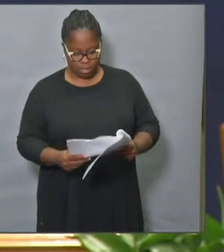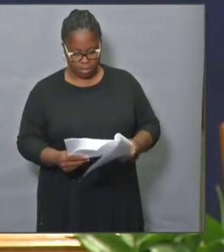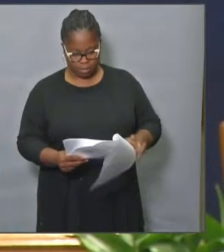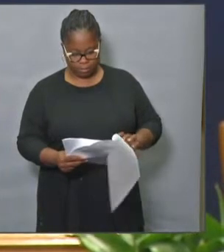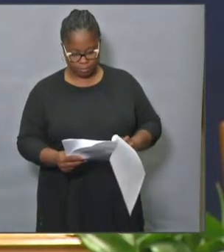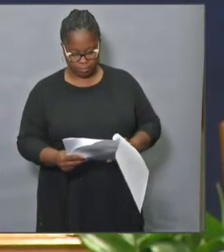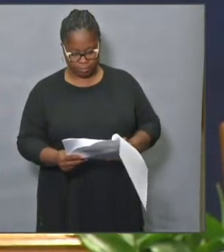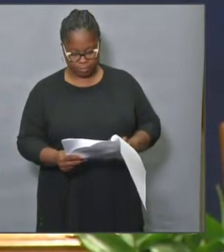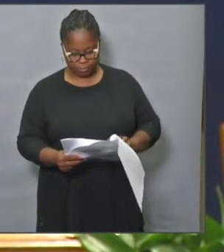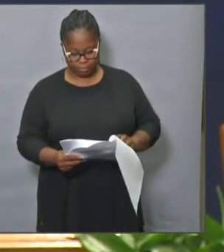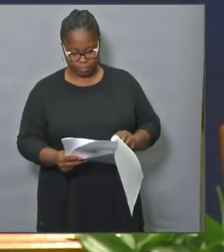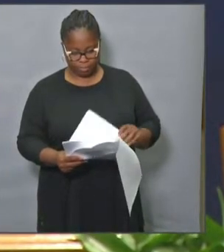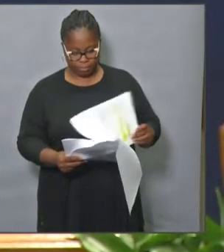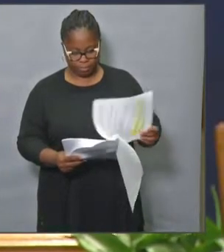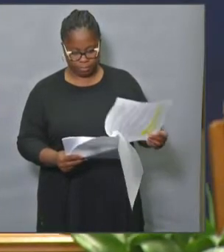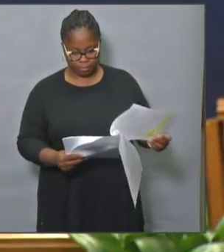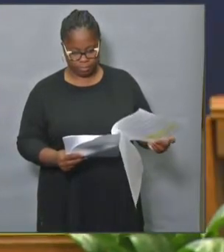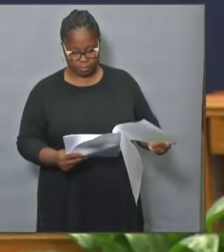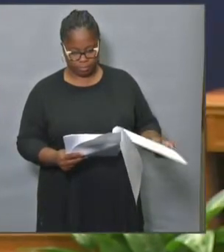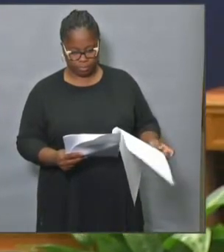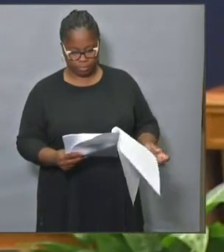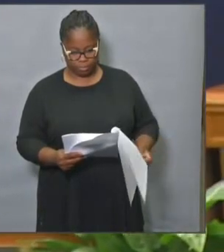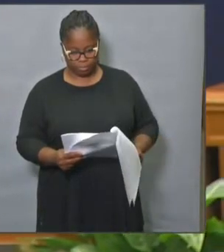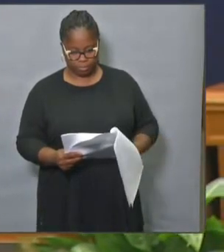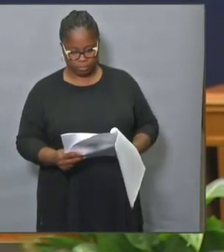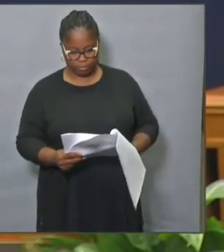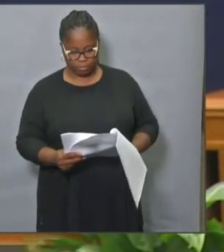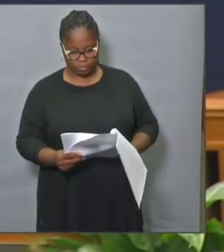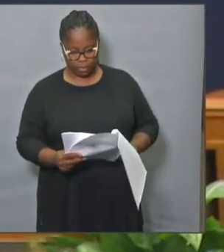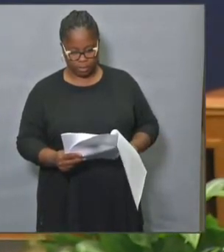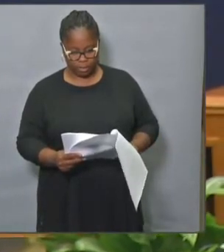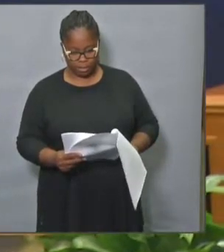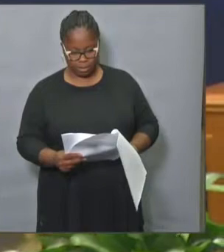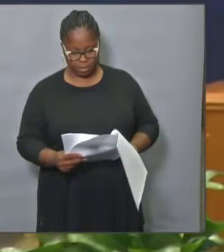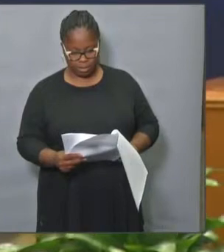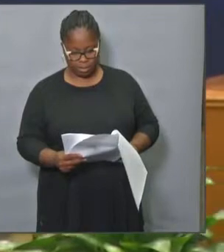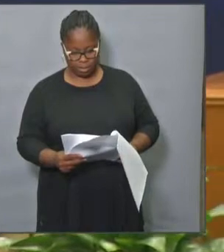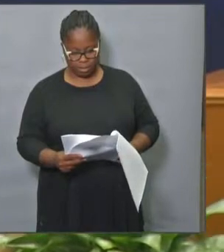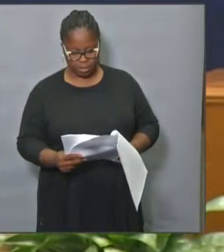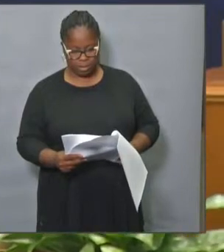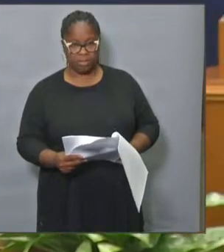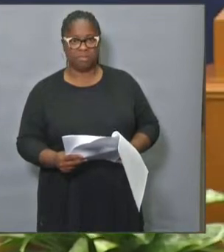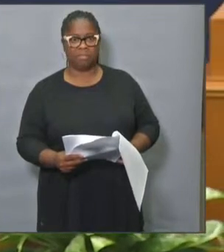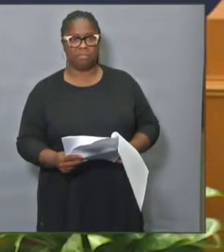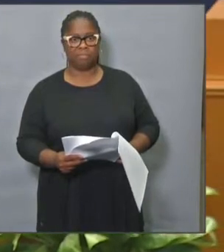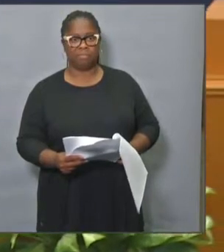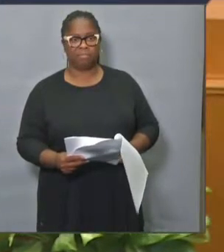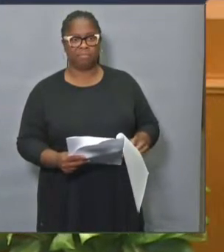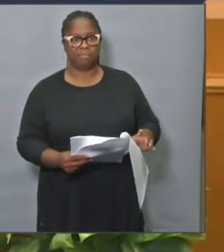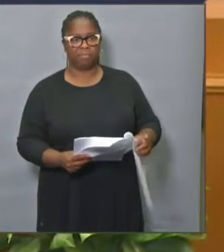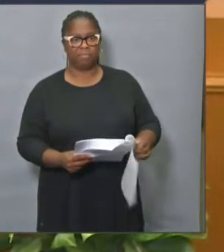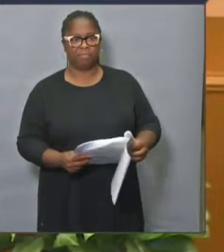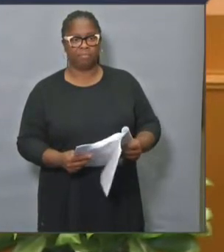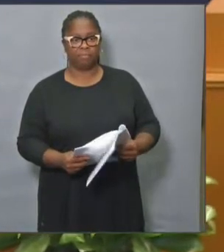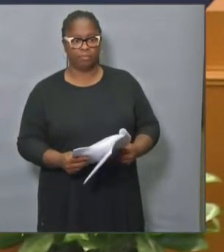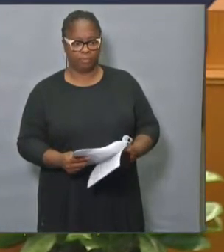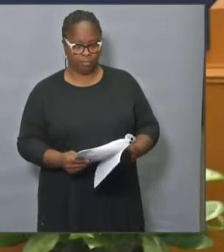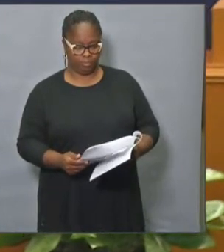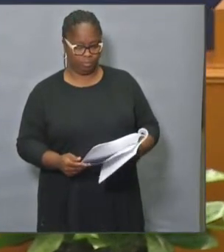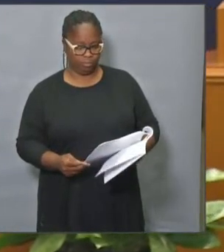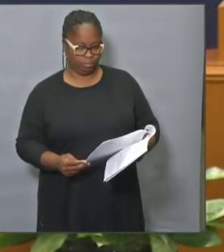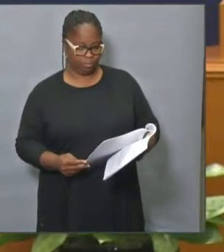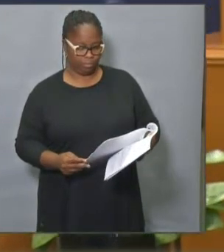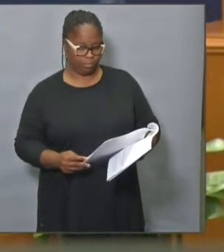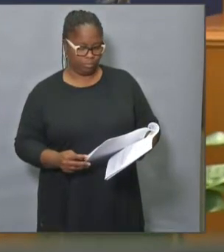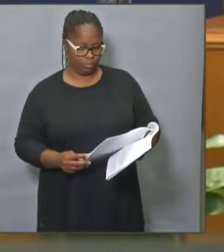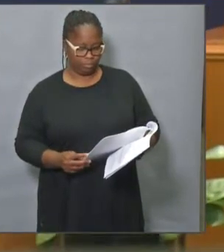no juntarse en grupos grandes con sus amigos. Trate de resistir juntarse en grupos grandes con personas fuera de su